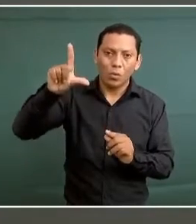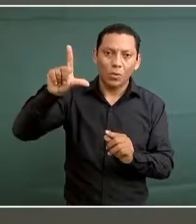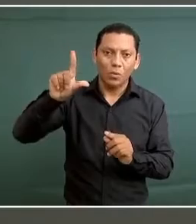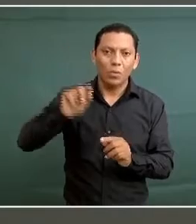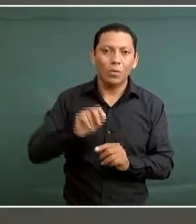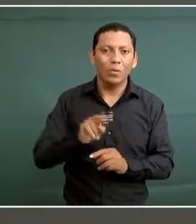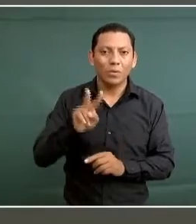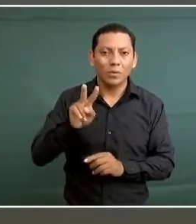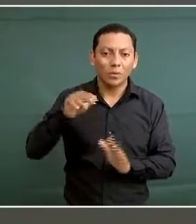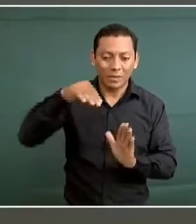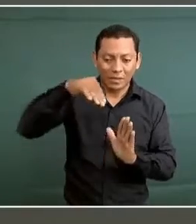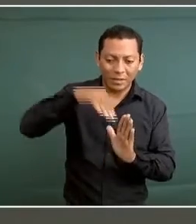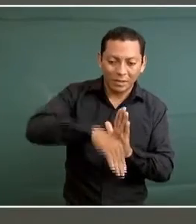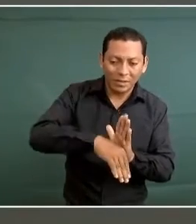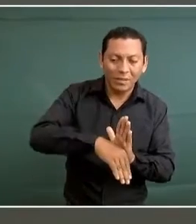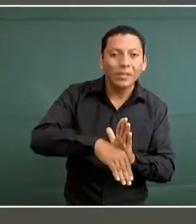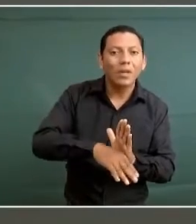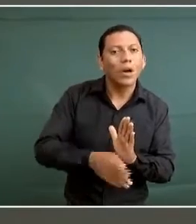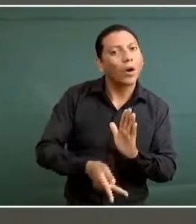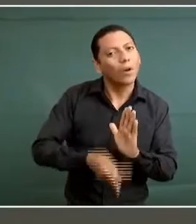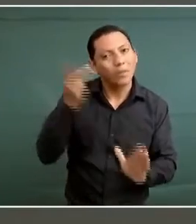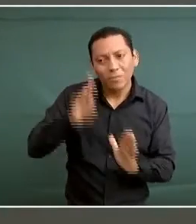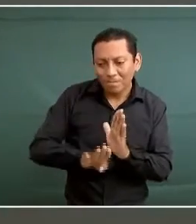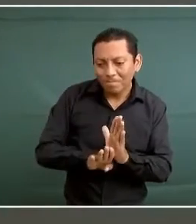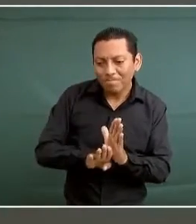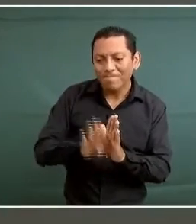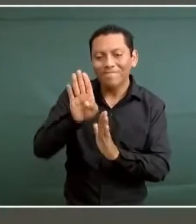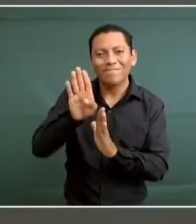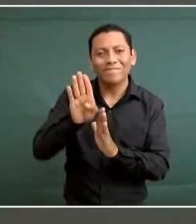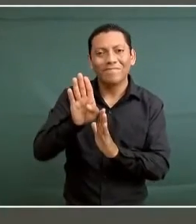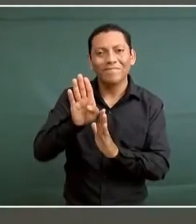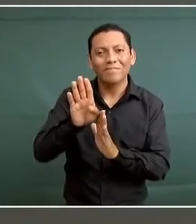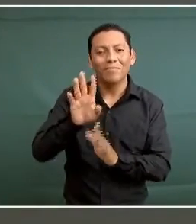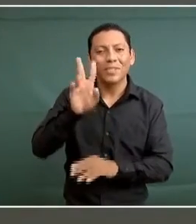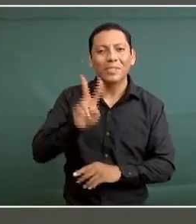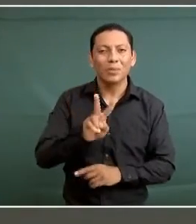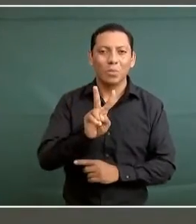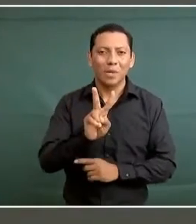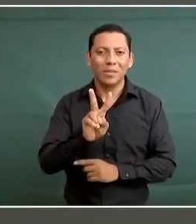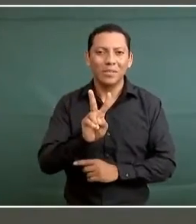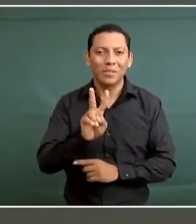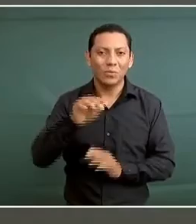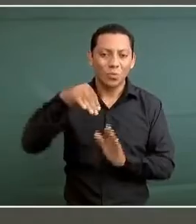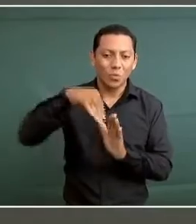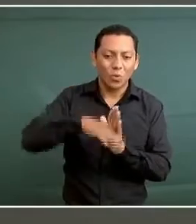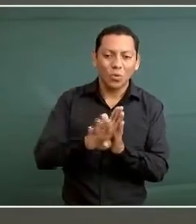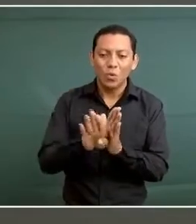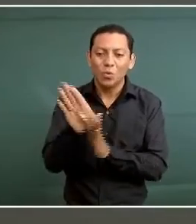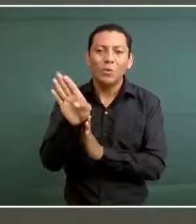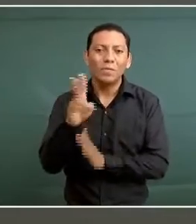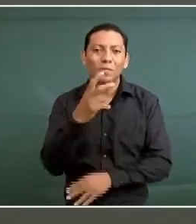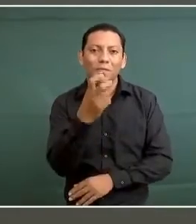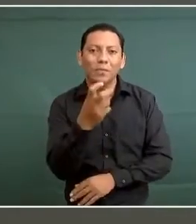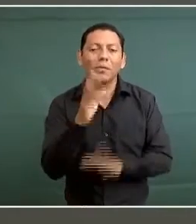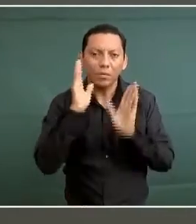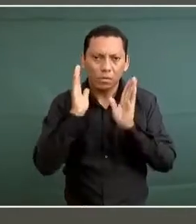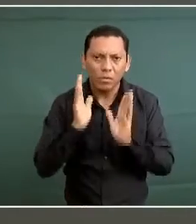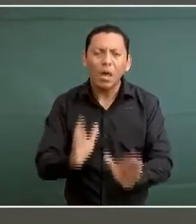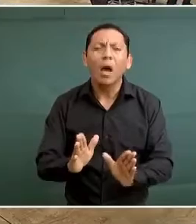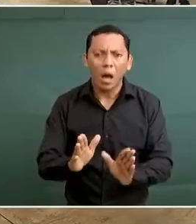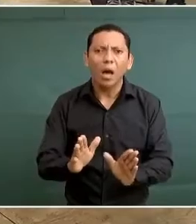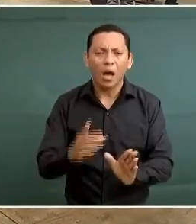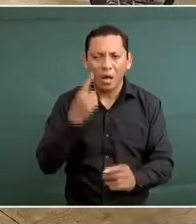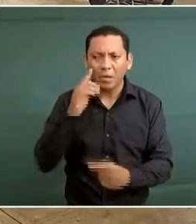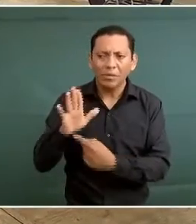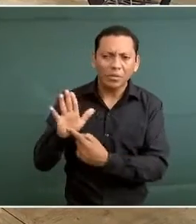caímos y vamos de nuevo y esto ya se está manifestando en